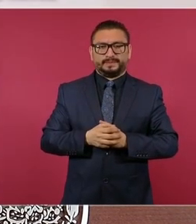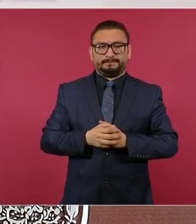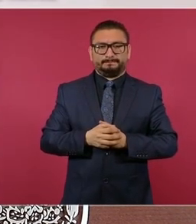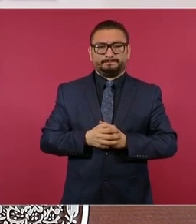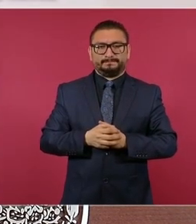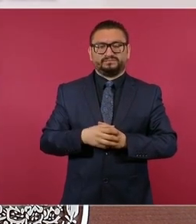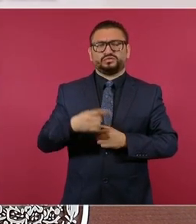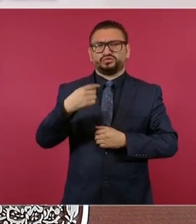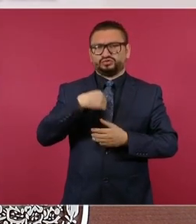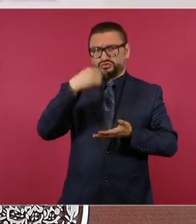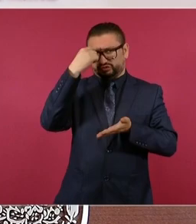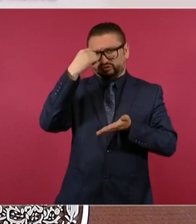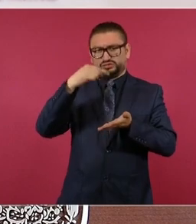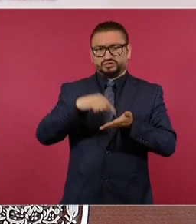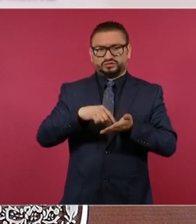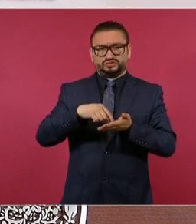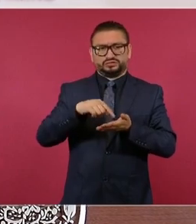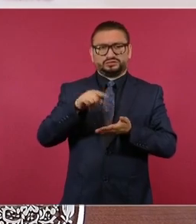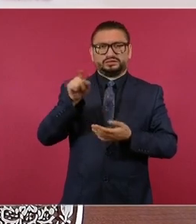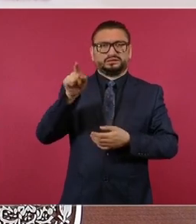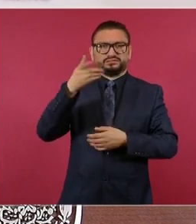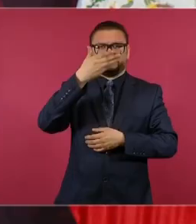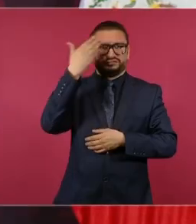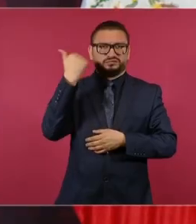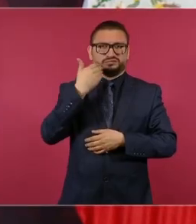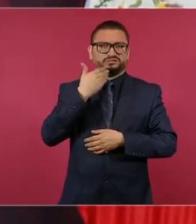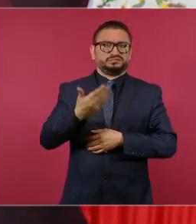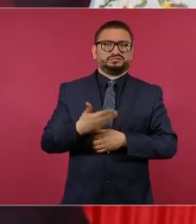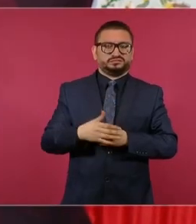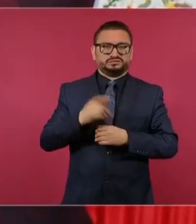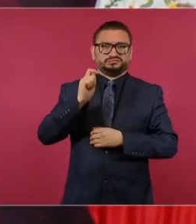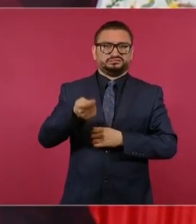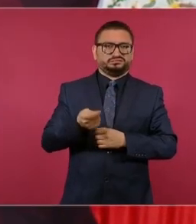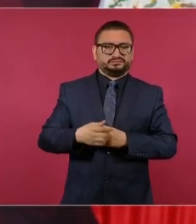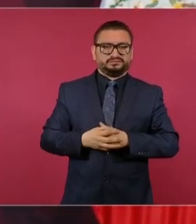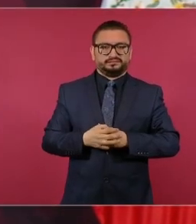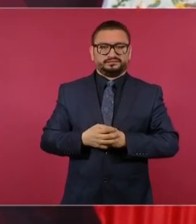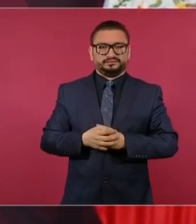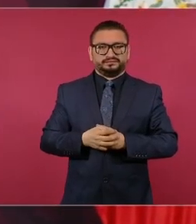Sí, yo creo que no sabía bien de lo que se trataba.